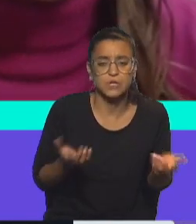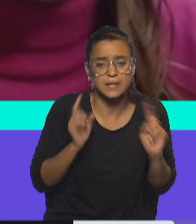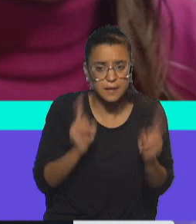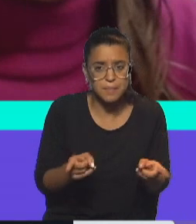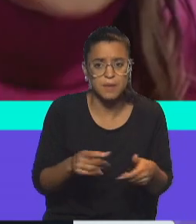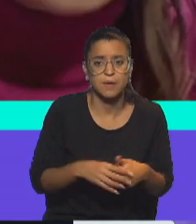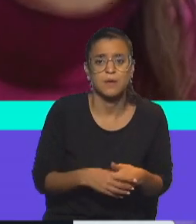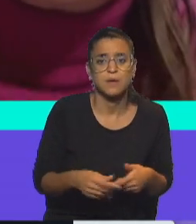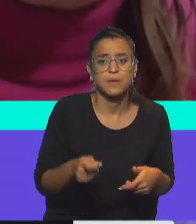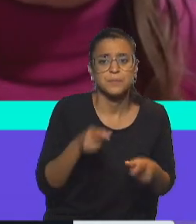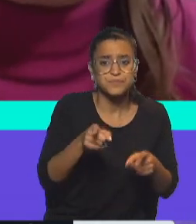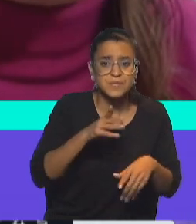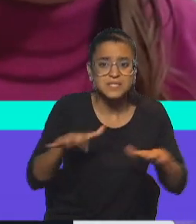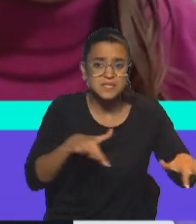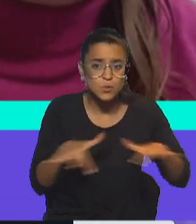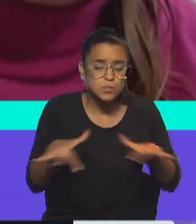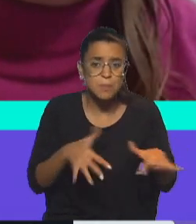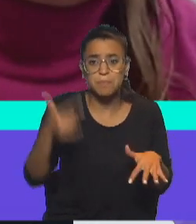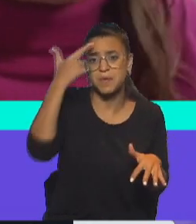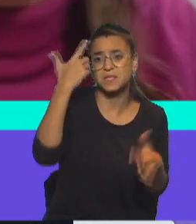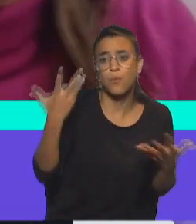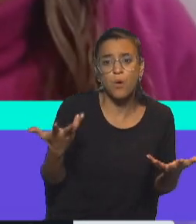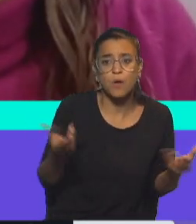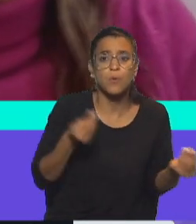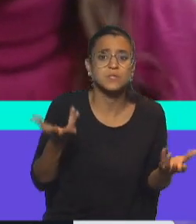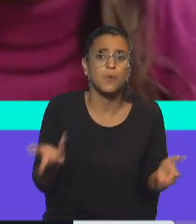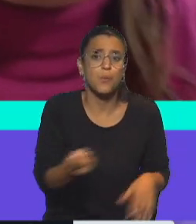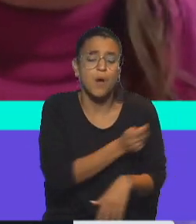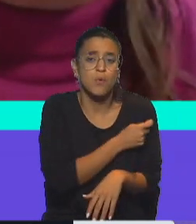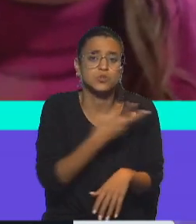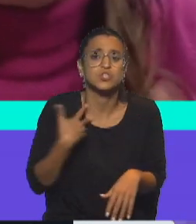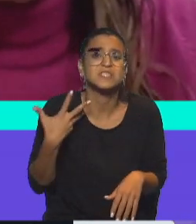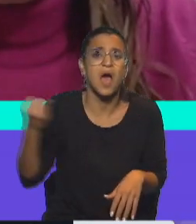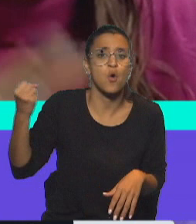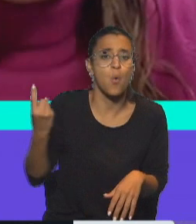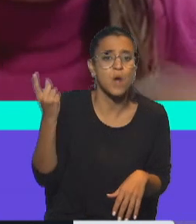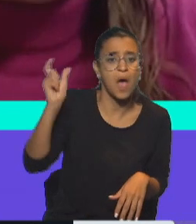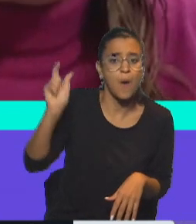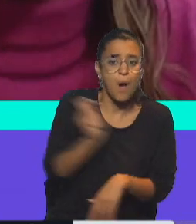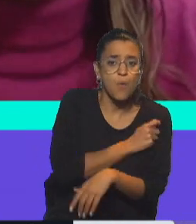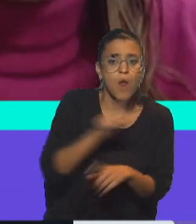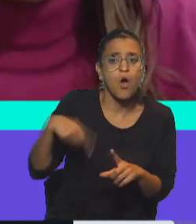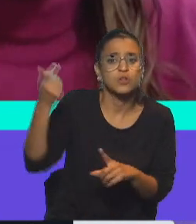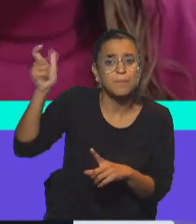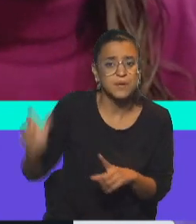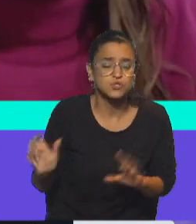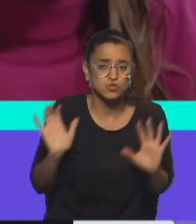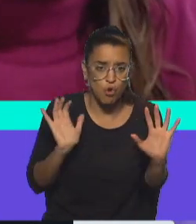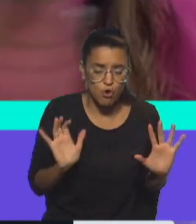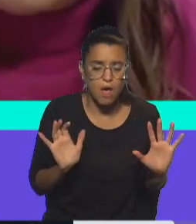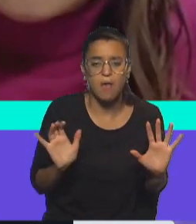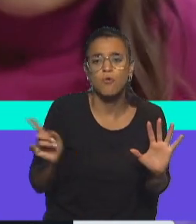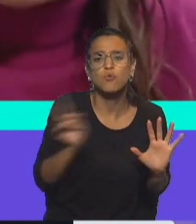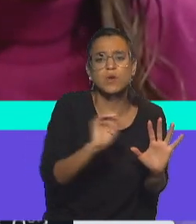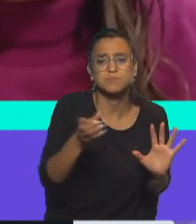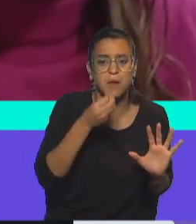cuando están en esta situación piensan, bueno, por ahí estoy vacunado y le estoy sacando una vacuna a otra persona, digo, no es